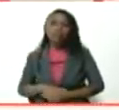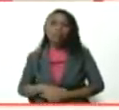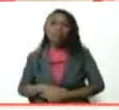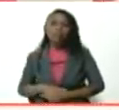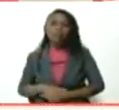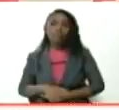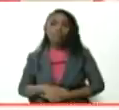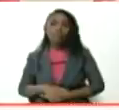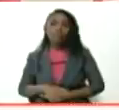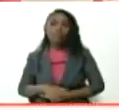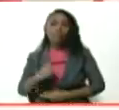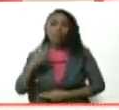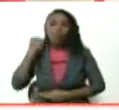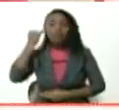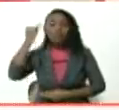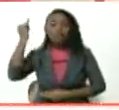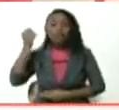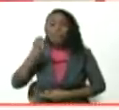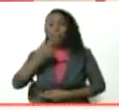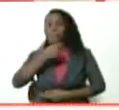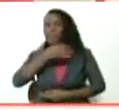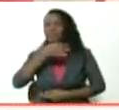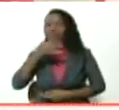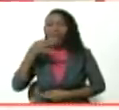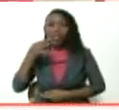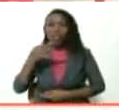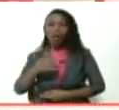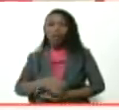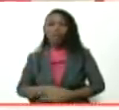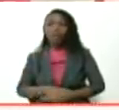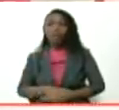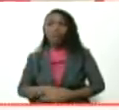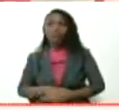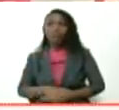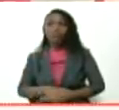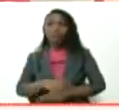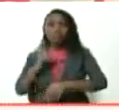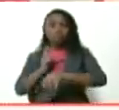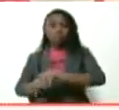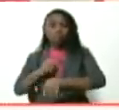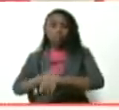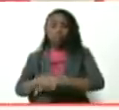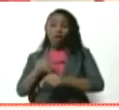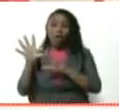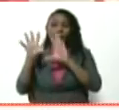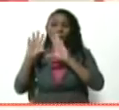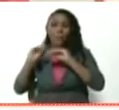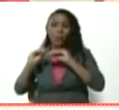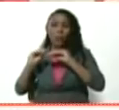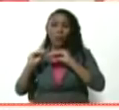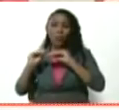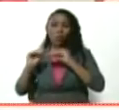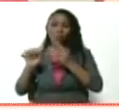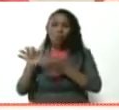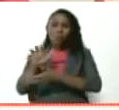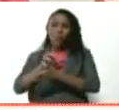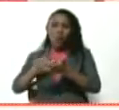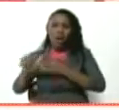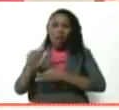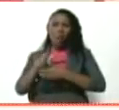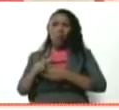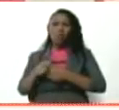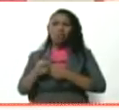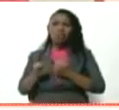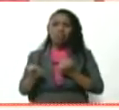con una hidalguía extraordinaria el tiempo que estuvo sin luz, los problemas, el racionamiento,